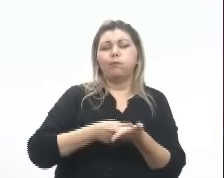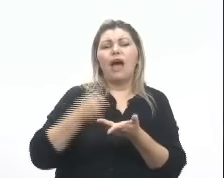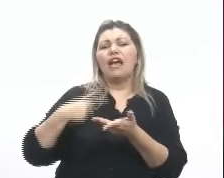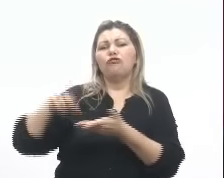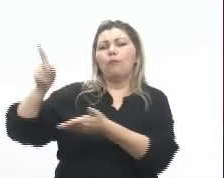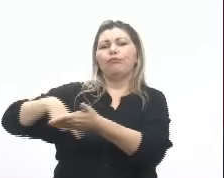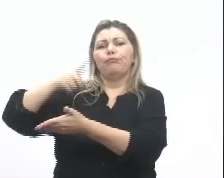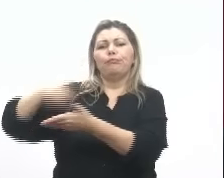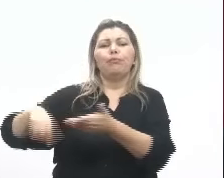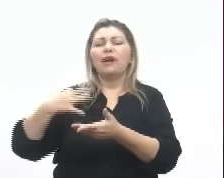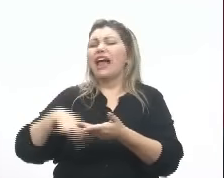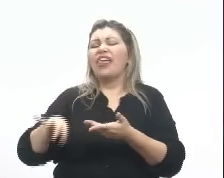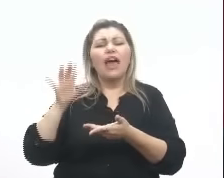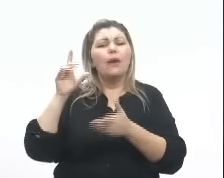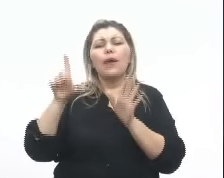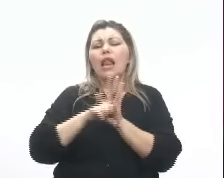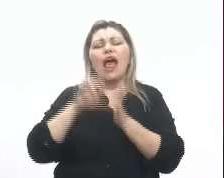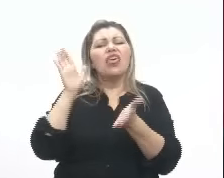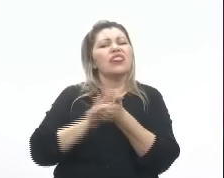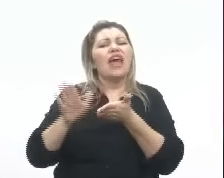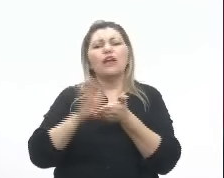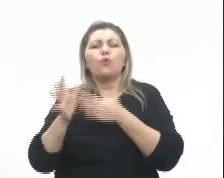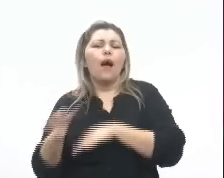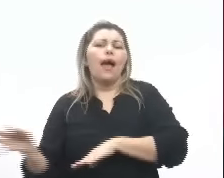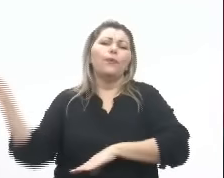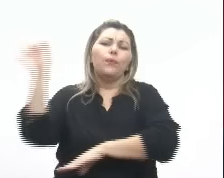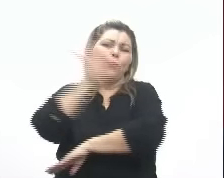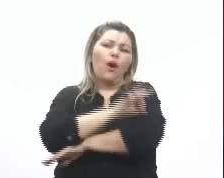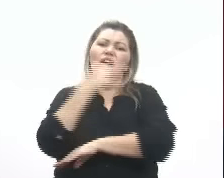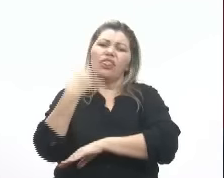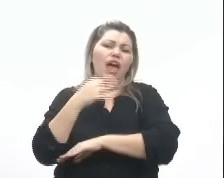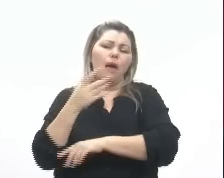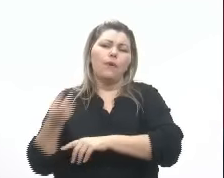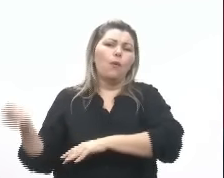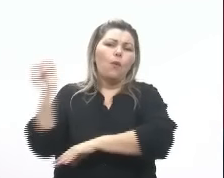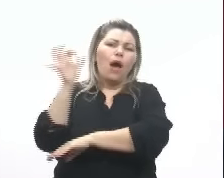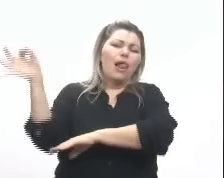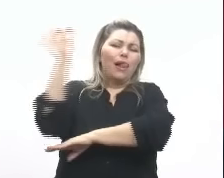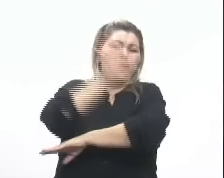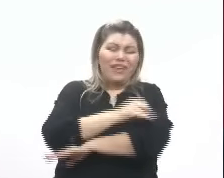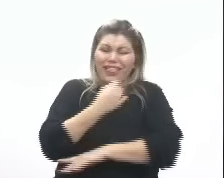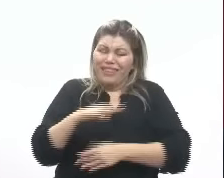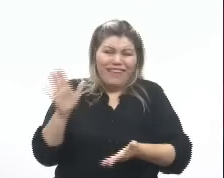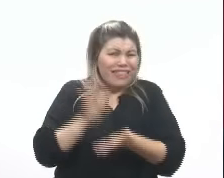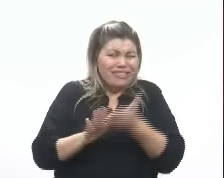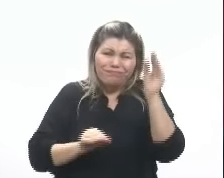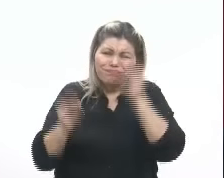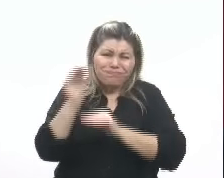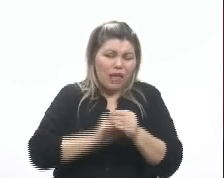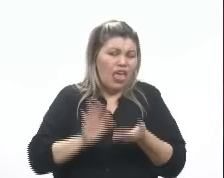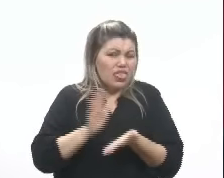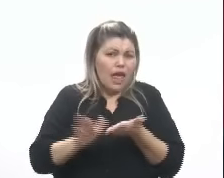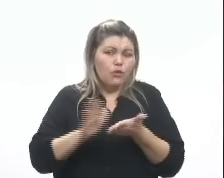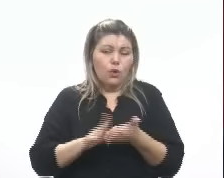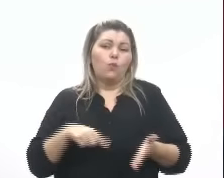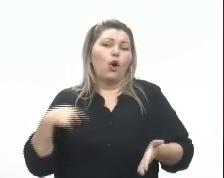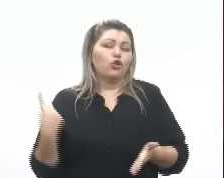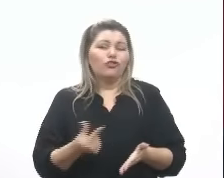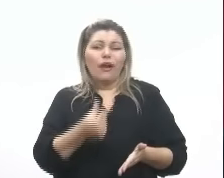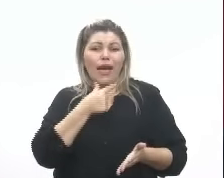nuevo? De nuevo tiene que nacer. De nuevo tiene que nacer. Si queremos hacer las cosas bien.